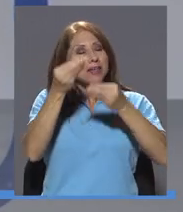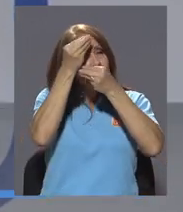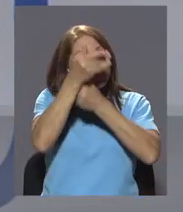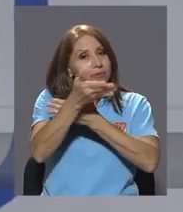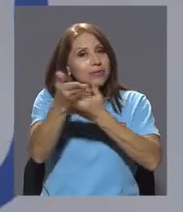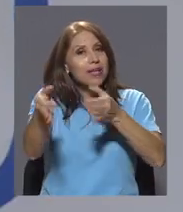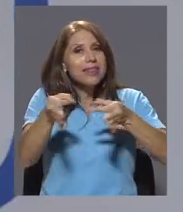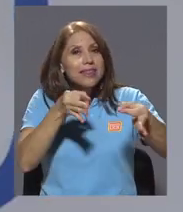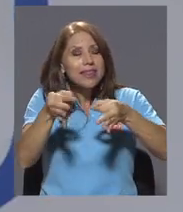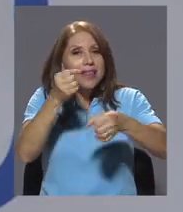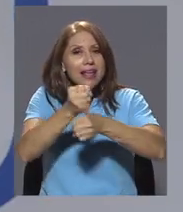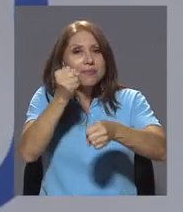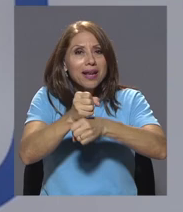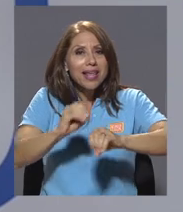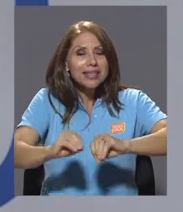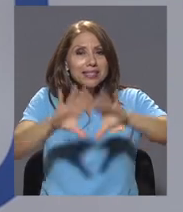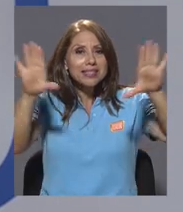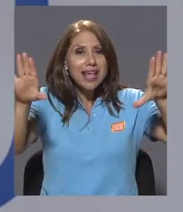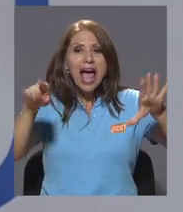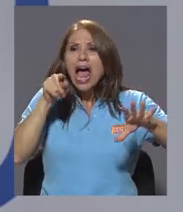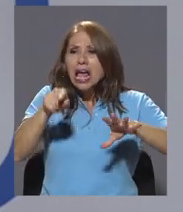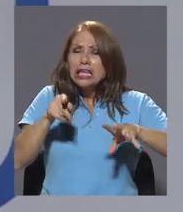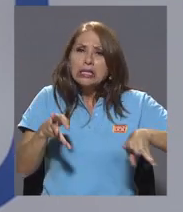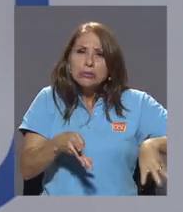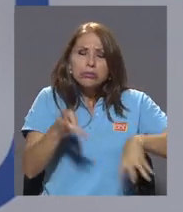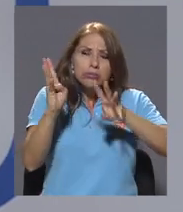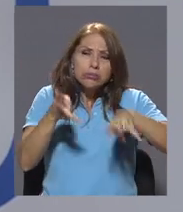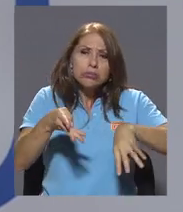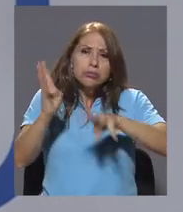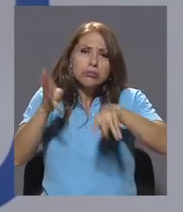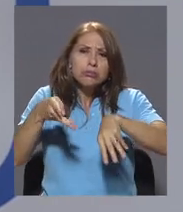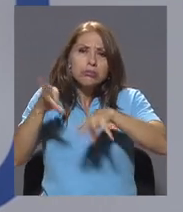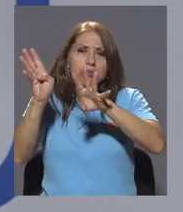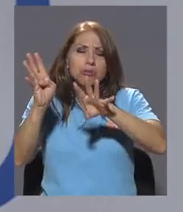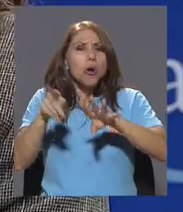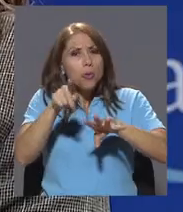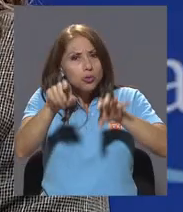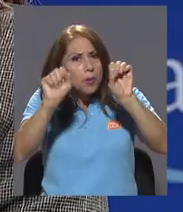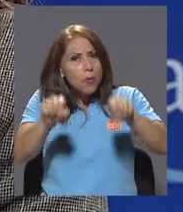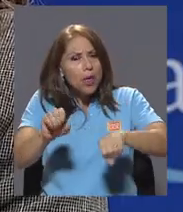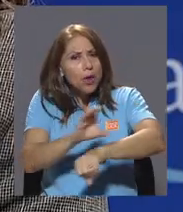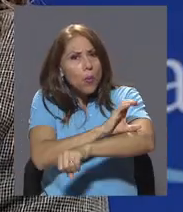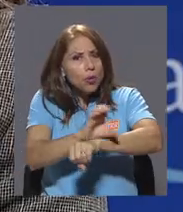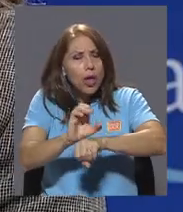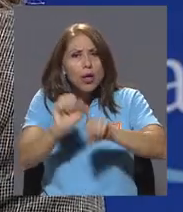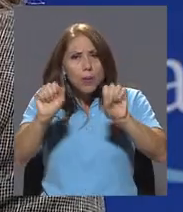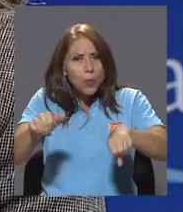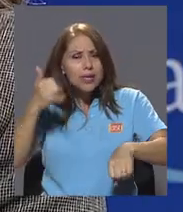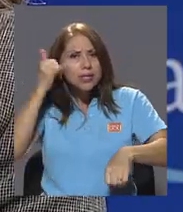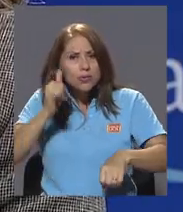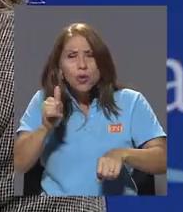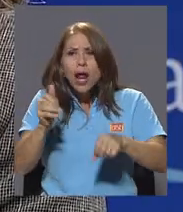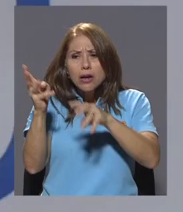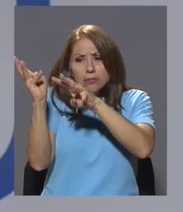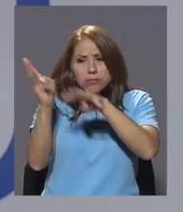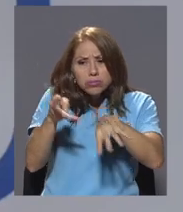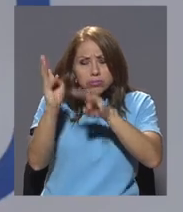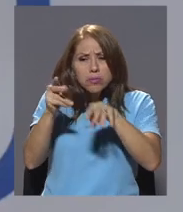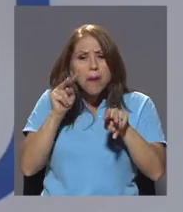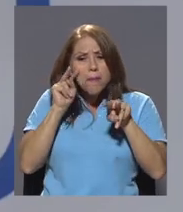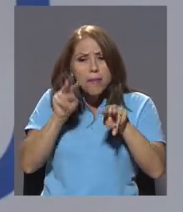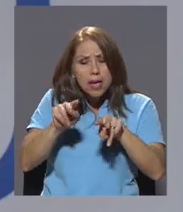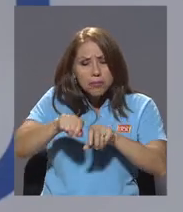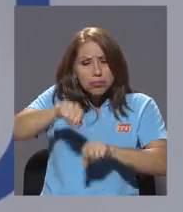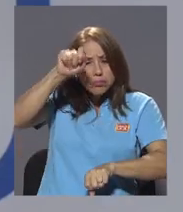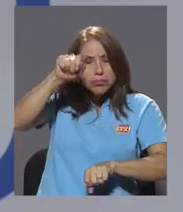veraz y oportuna que los ciudadanos pueden accesar en formato abierto sin costo desde su computadora o celular y que puedan este digamos ellos